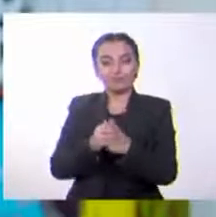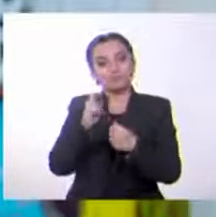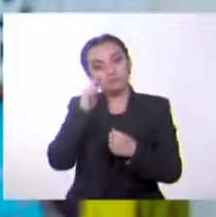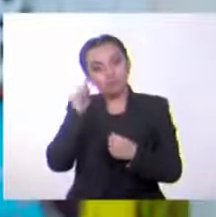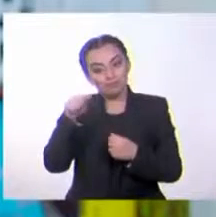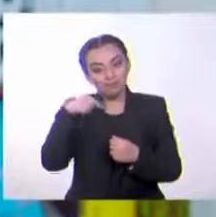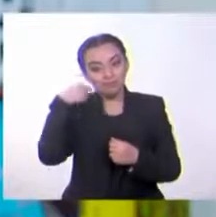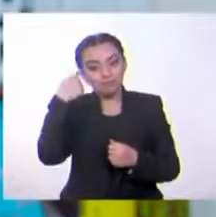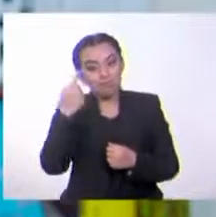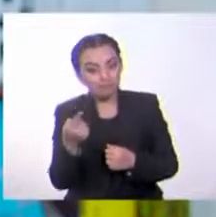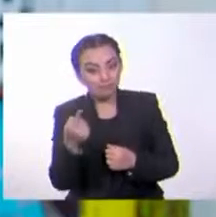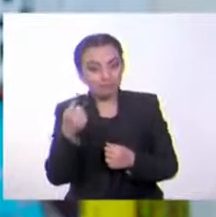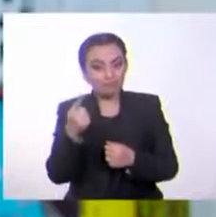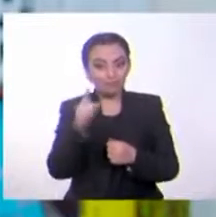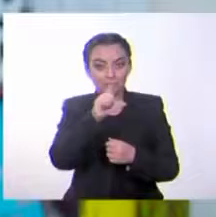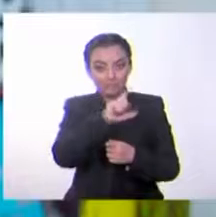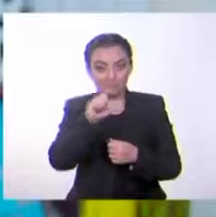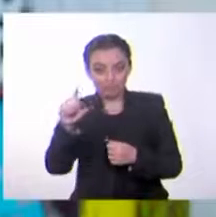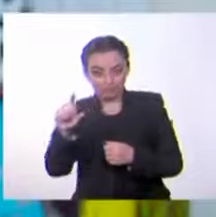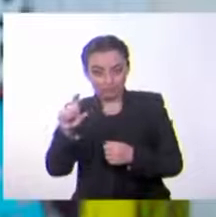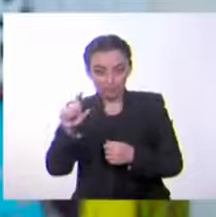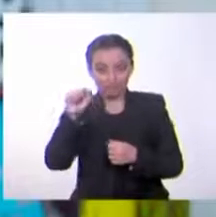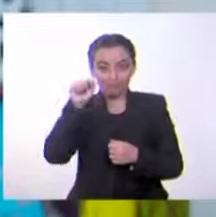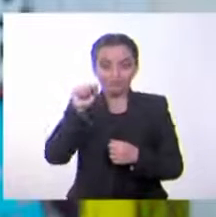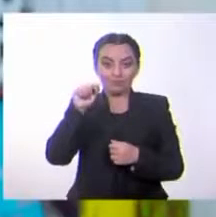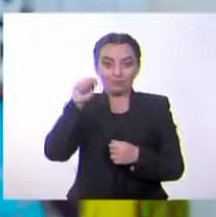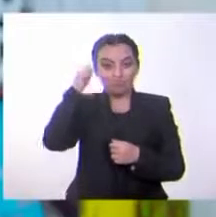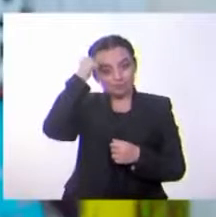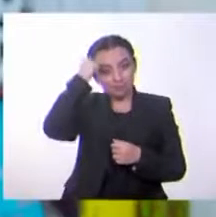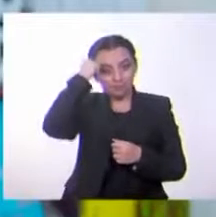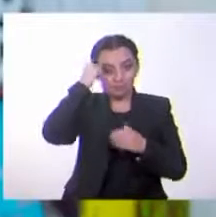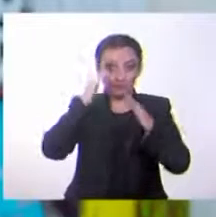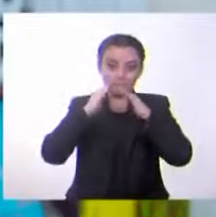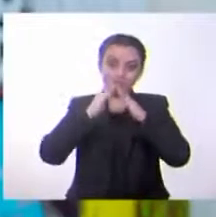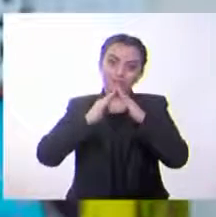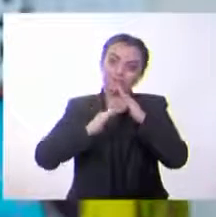próxima semana aquí en tu espacio Aprendamos en Casa. Muchas gracias.